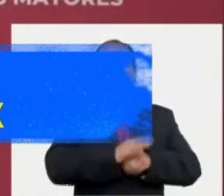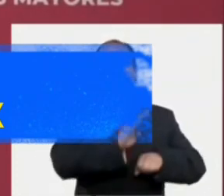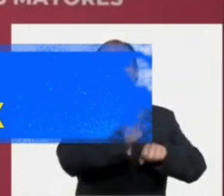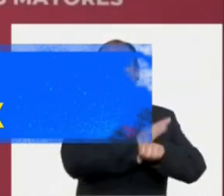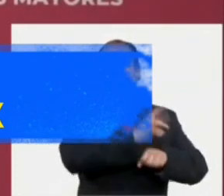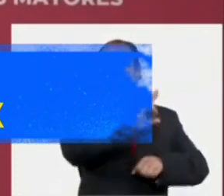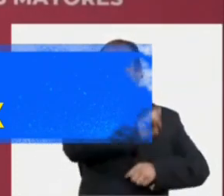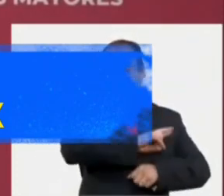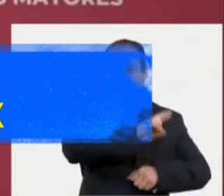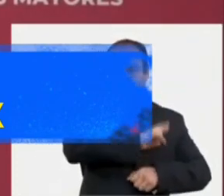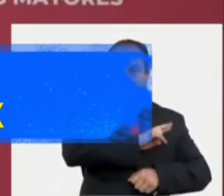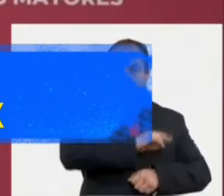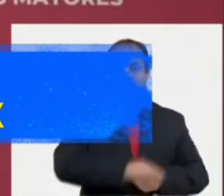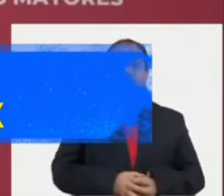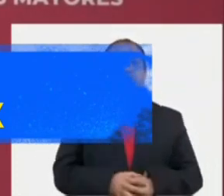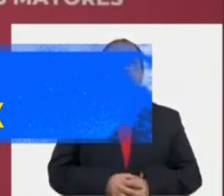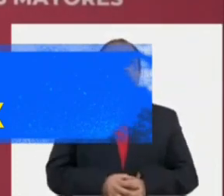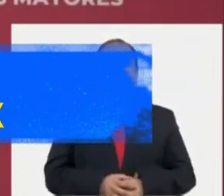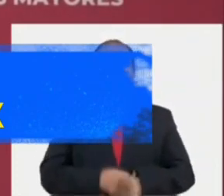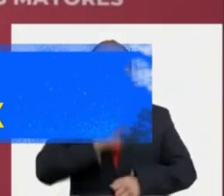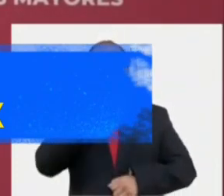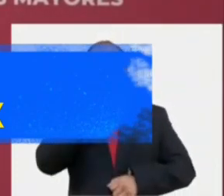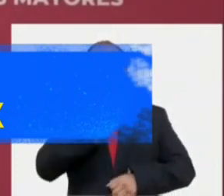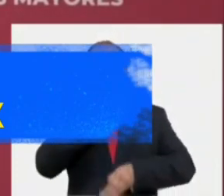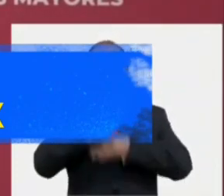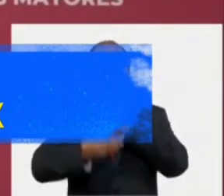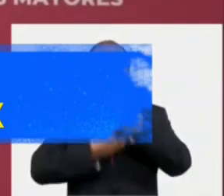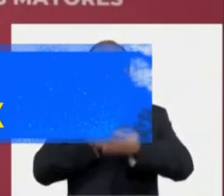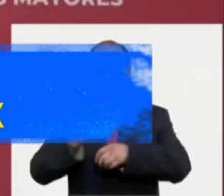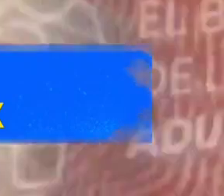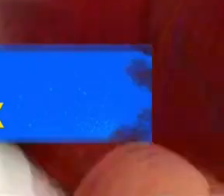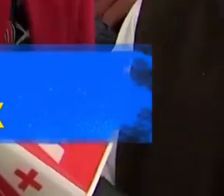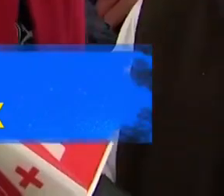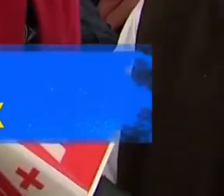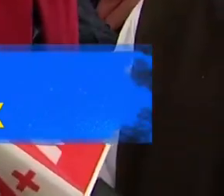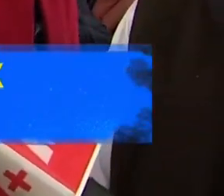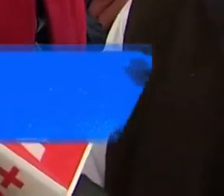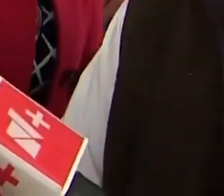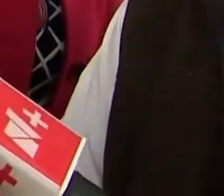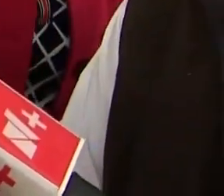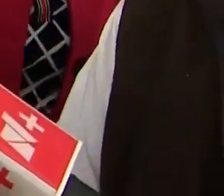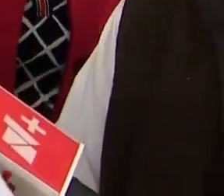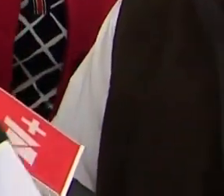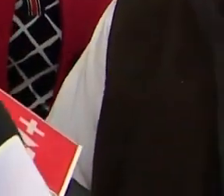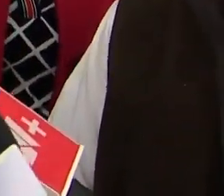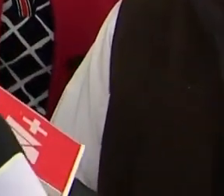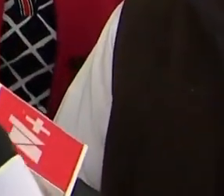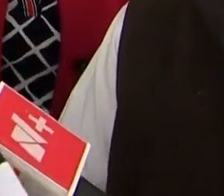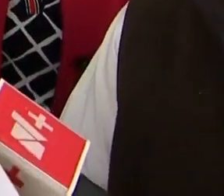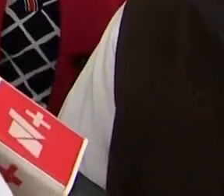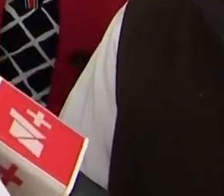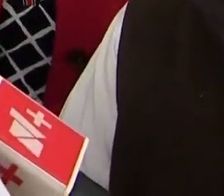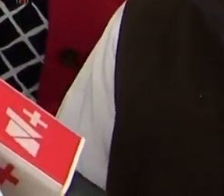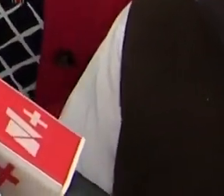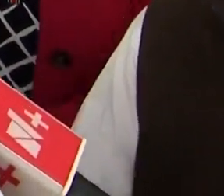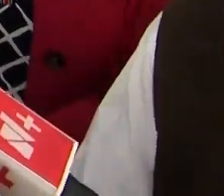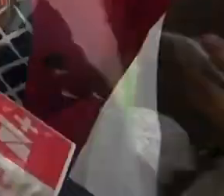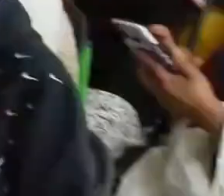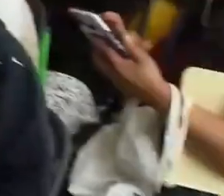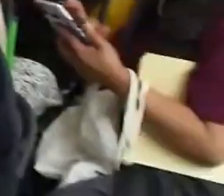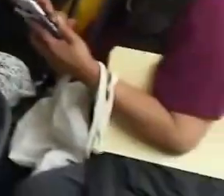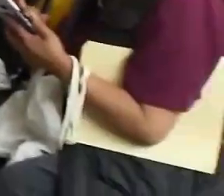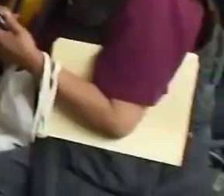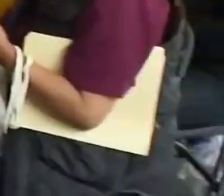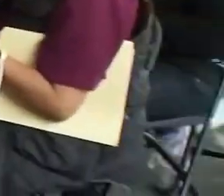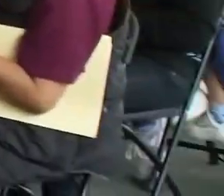sin sino que todo sea para beneficio público por su parte la titular de la secretaría del bienestar Ariana Montiel